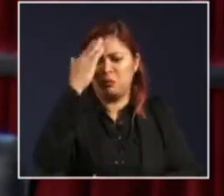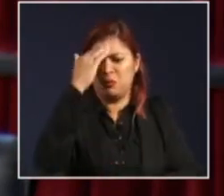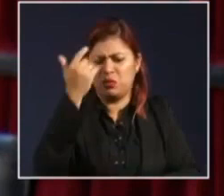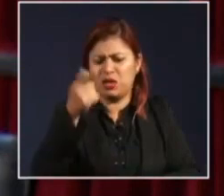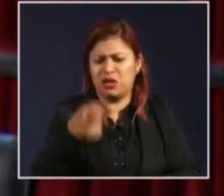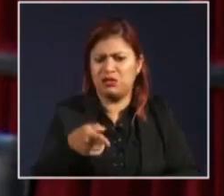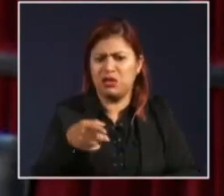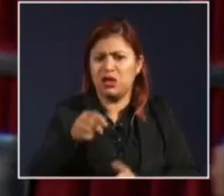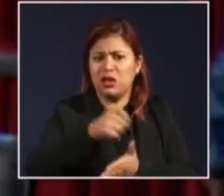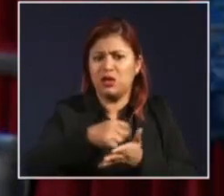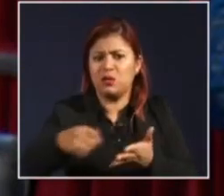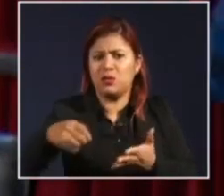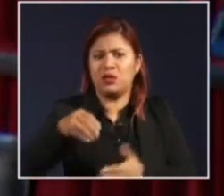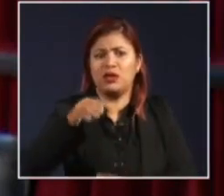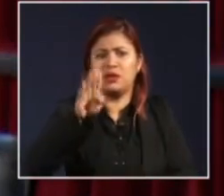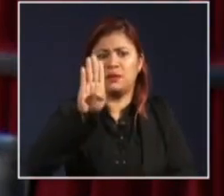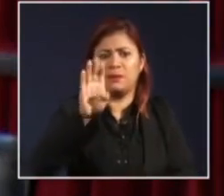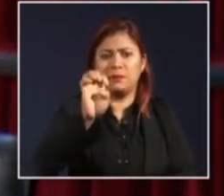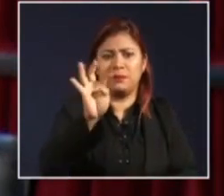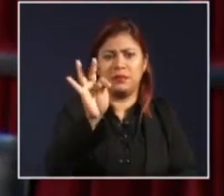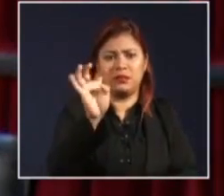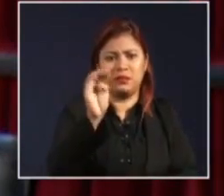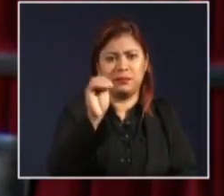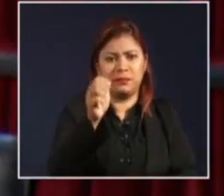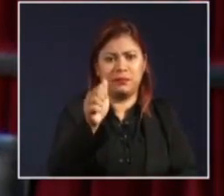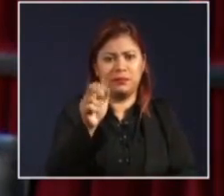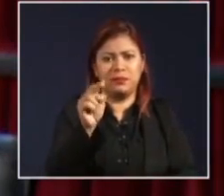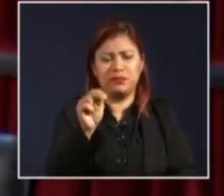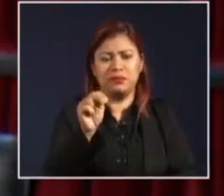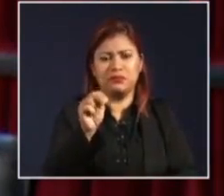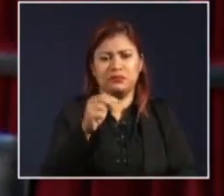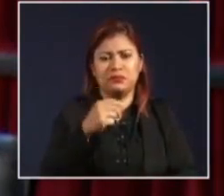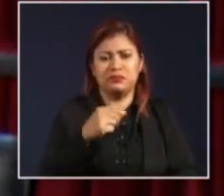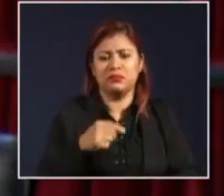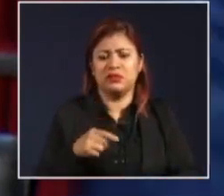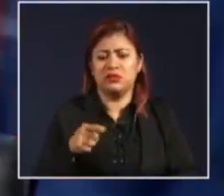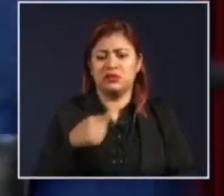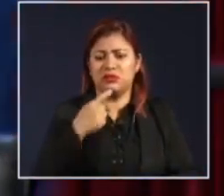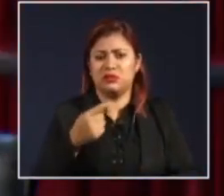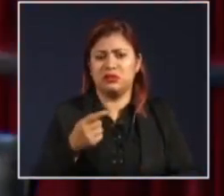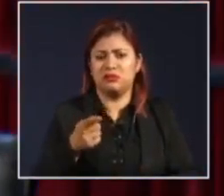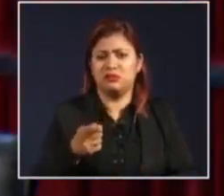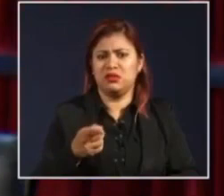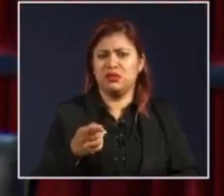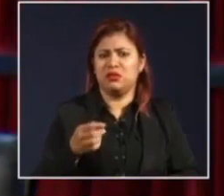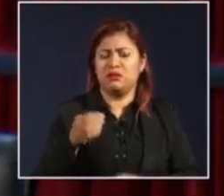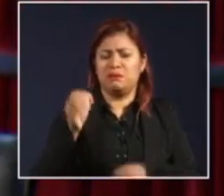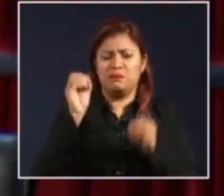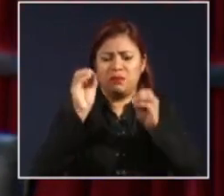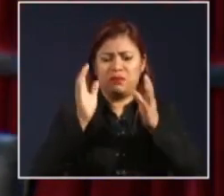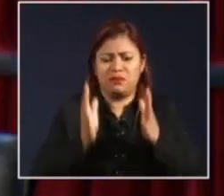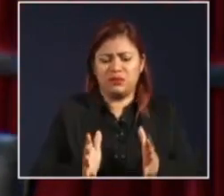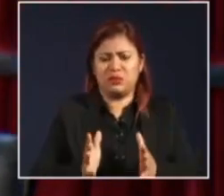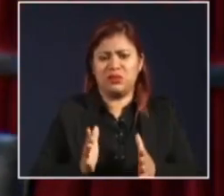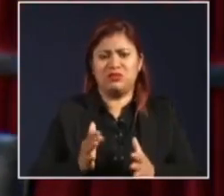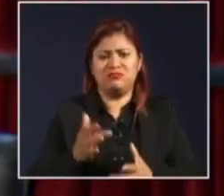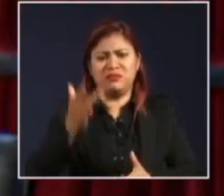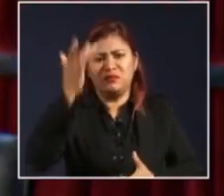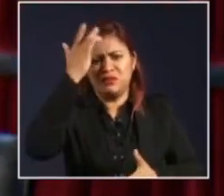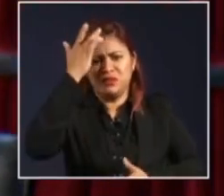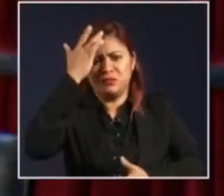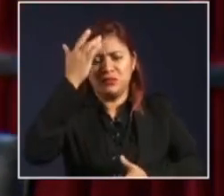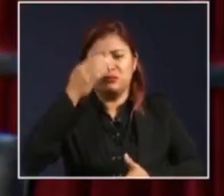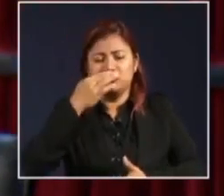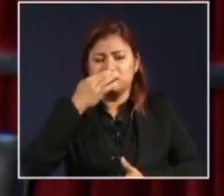del colegio murió y 2 profesores están graves a causa de problemas respiratorios. La gente quiere saber de qué se